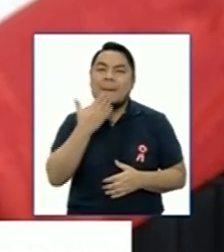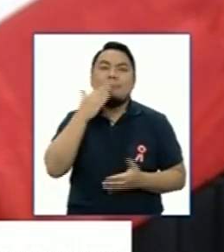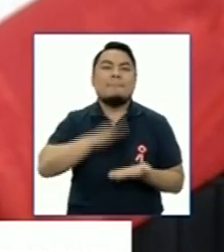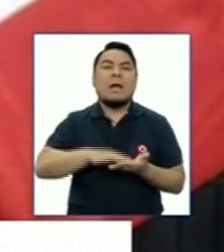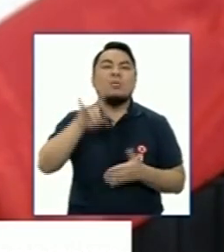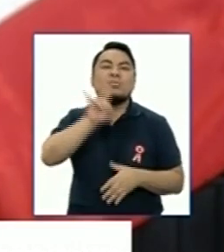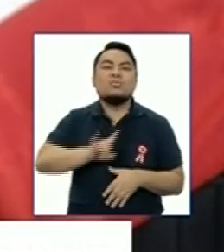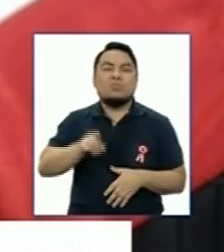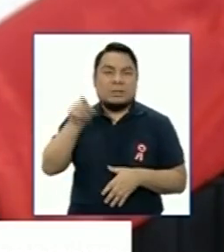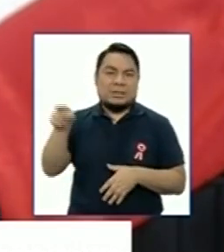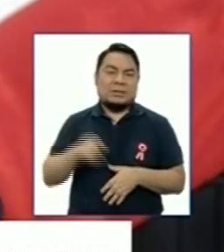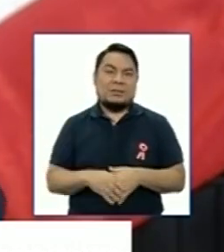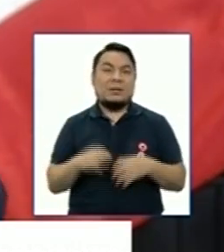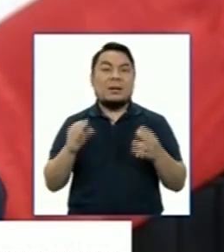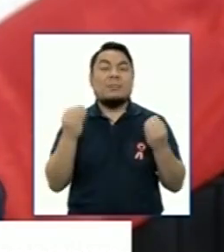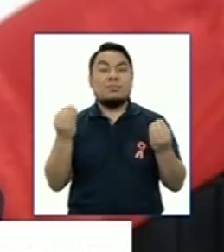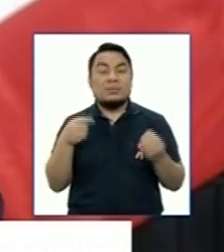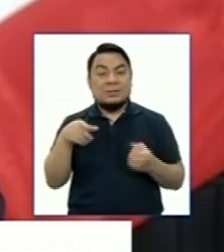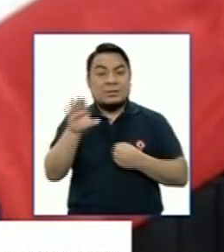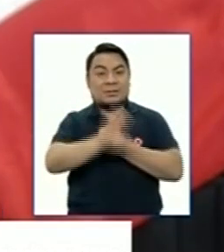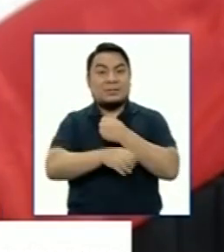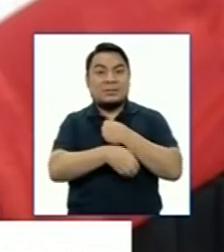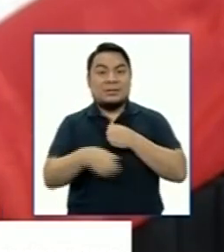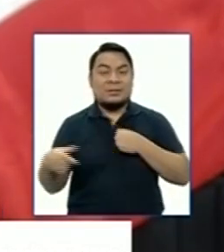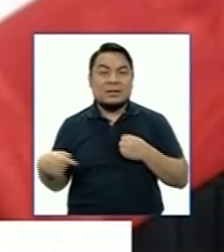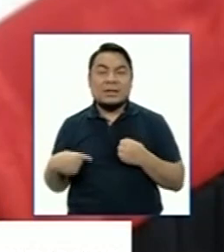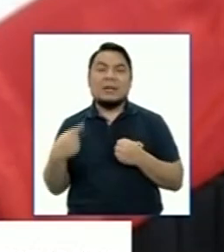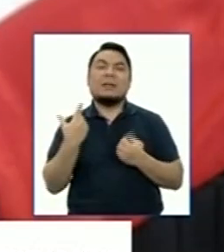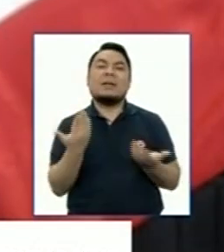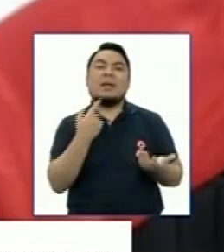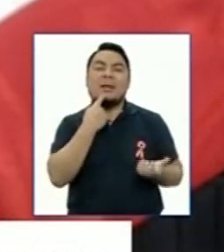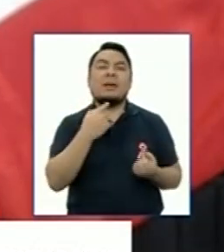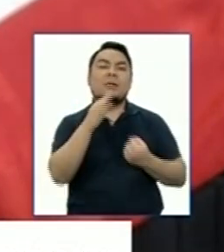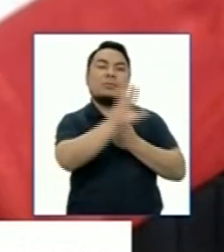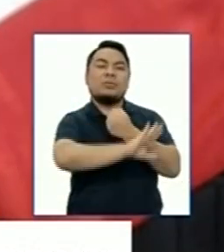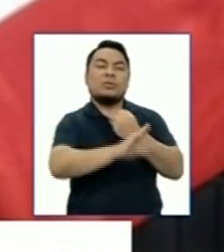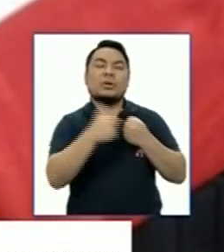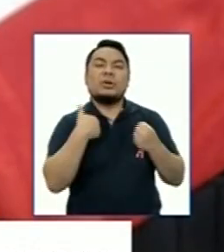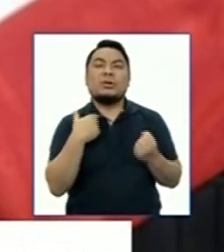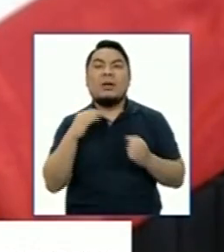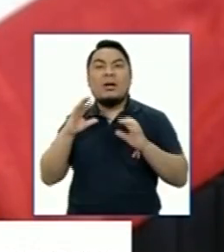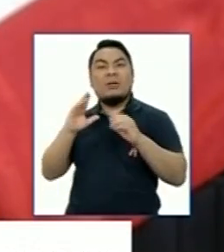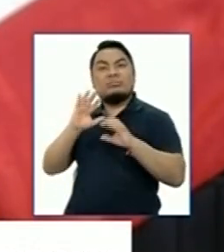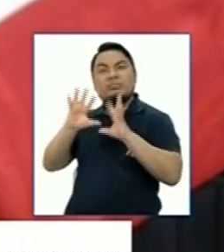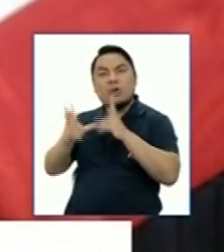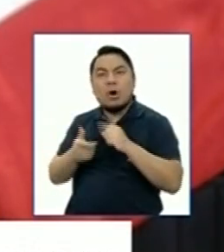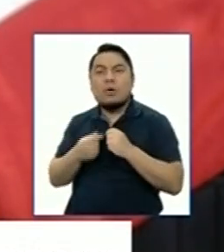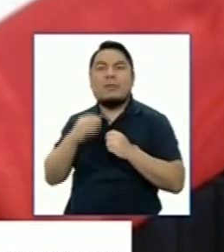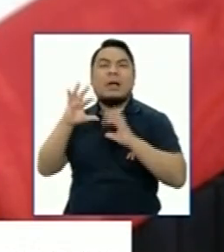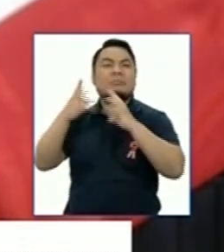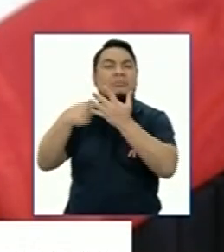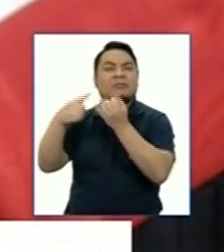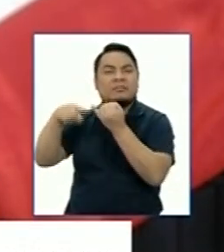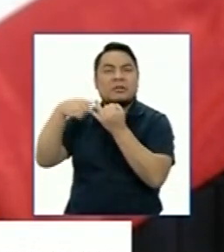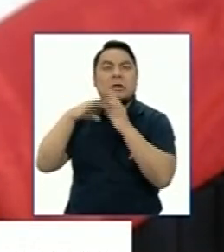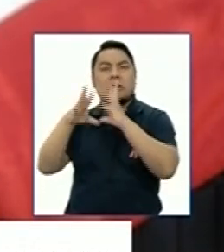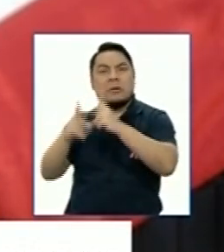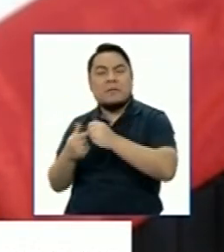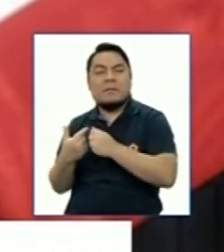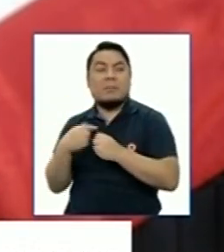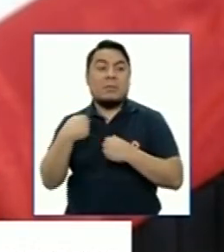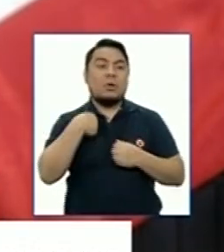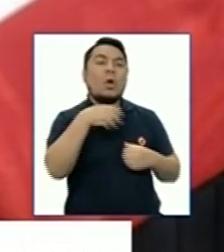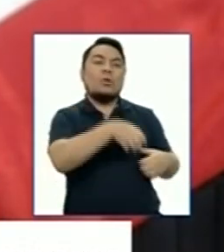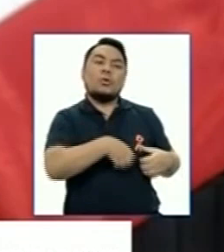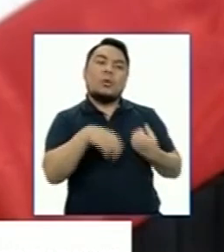de la defensoría del pueblo del tribunal constitucional no meterlas en la discusión del anti juicio entonces yo creo que lo hace con este